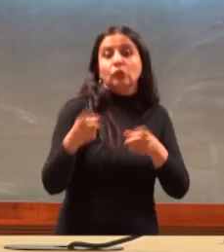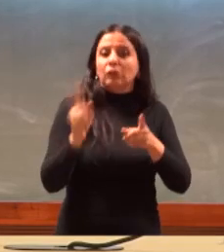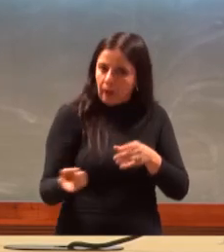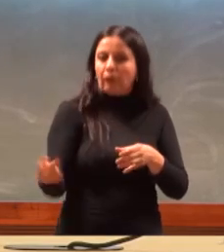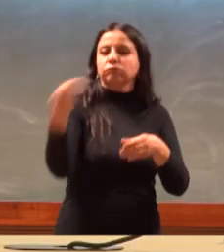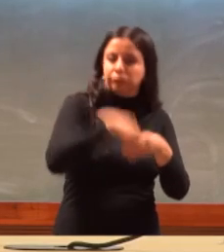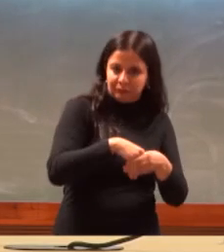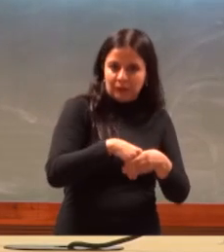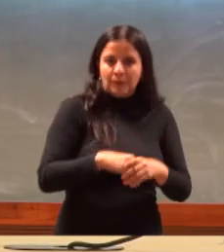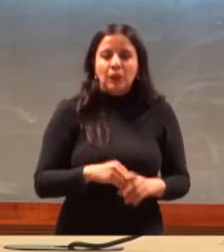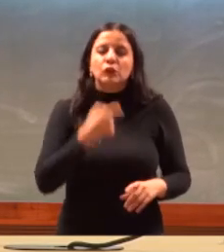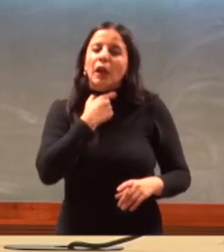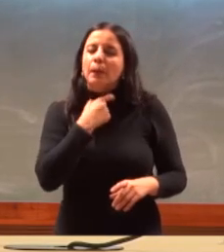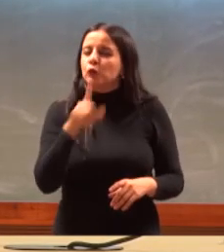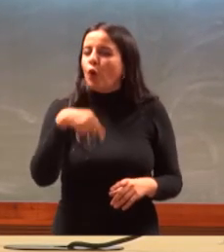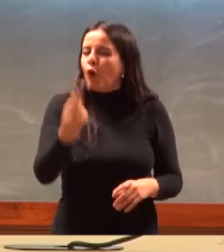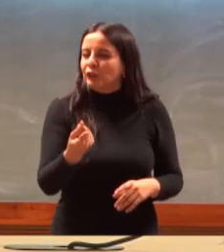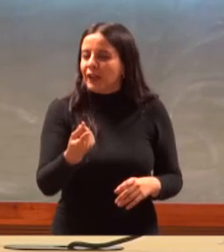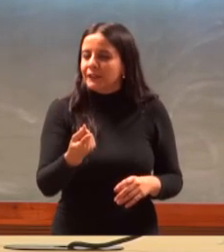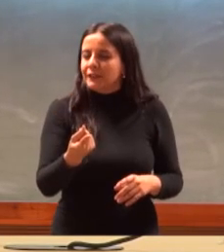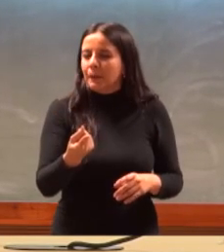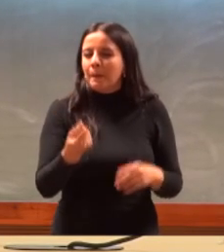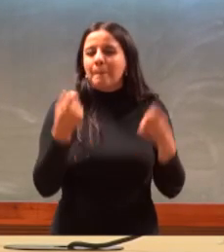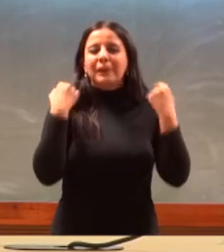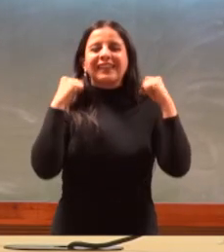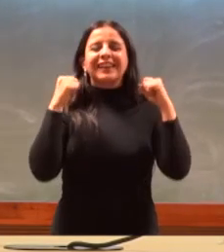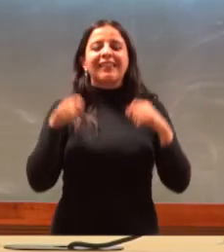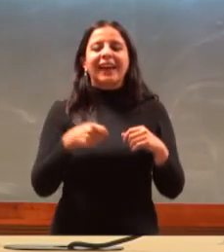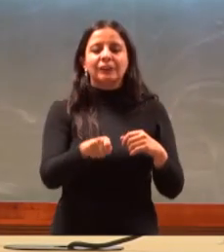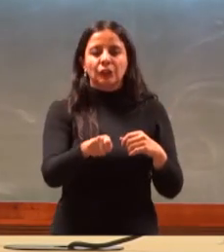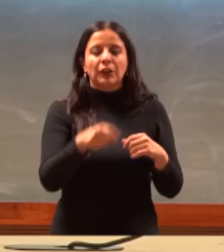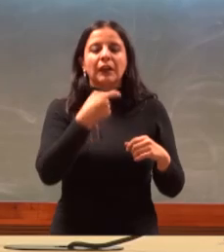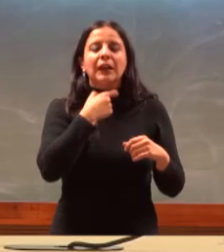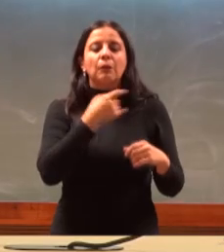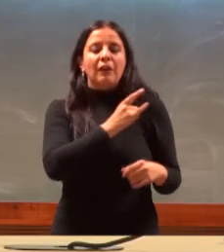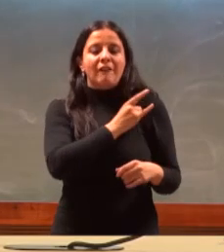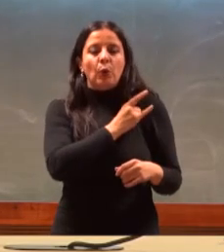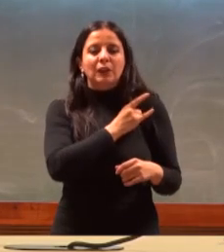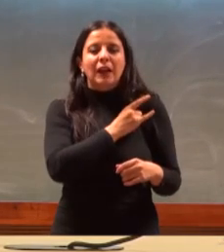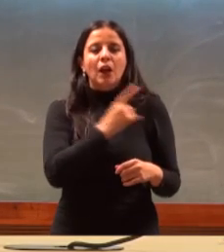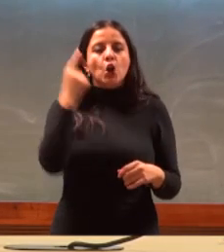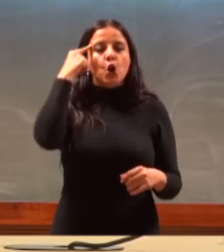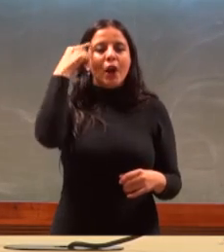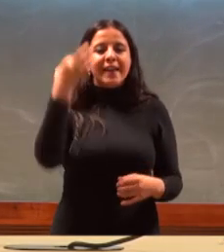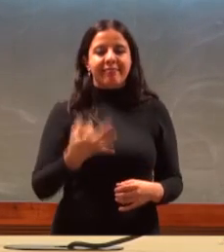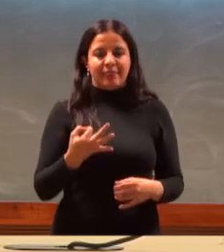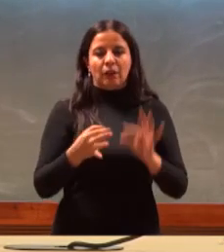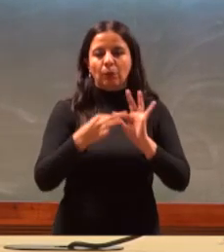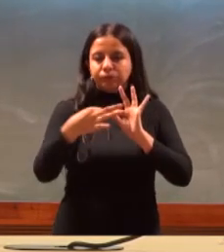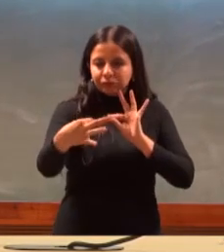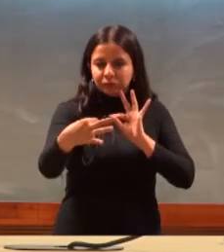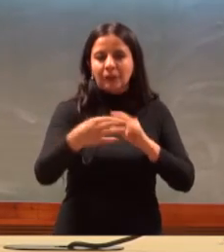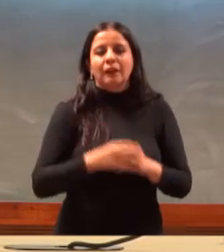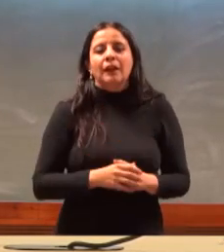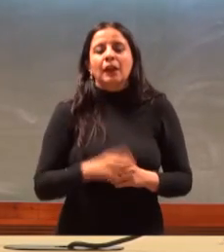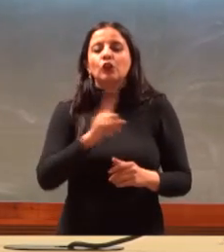facultad que tenga otras prácticas de gestión queremos una facultad que sea coherente que no sea una cosa para afuera y otra cosa para dentro queremos en